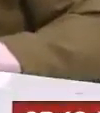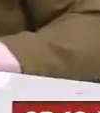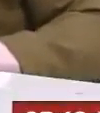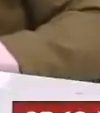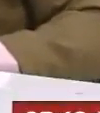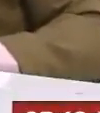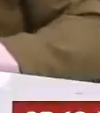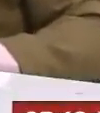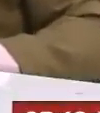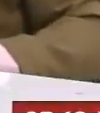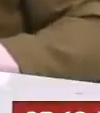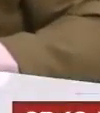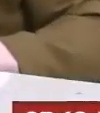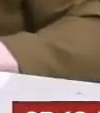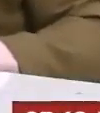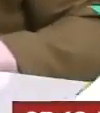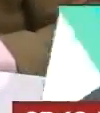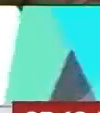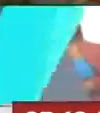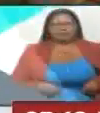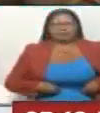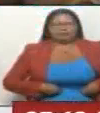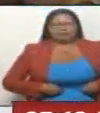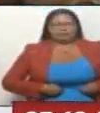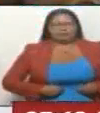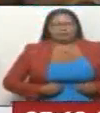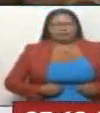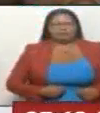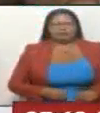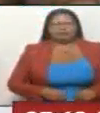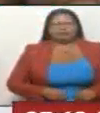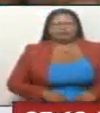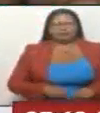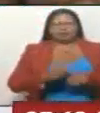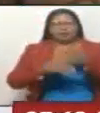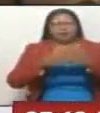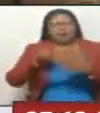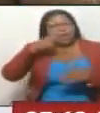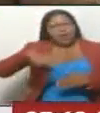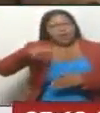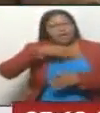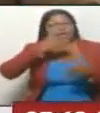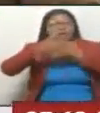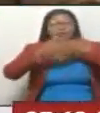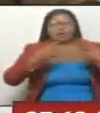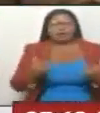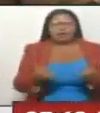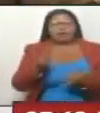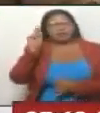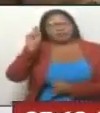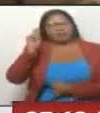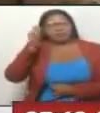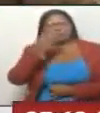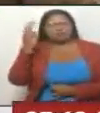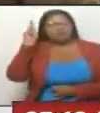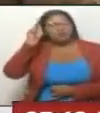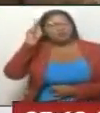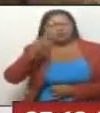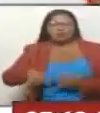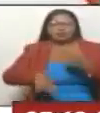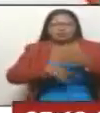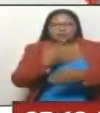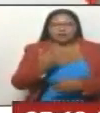del programa matutino que se escucha por radio y se ve por televisión al aire contigo. Seguimos conversando con el diputado, profesor universitario Germán